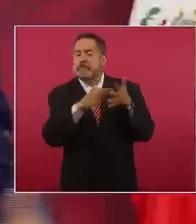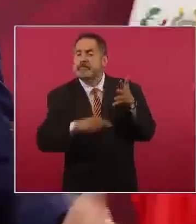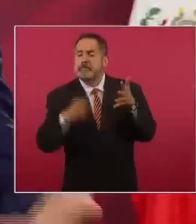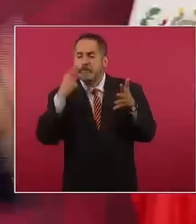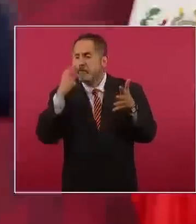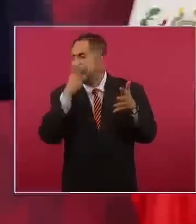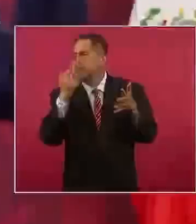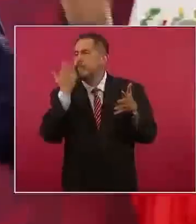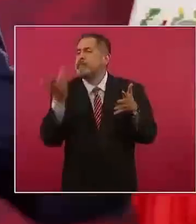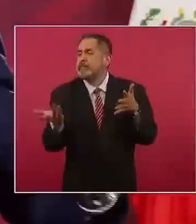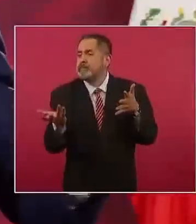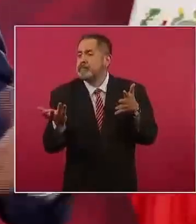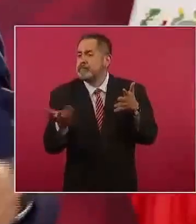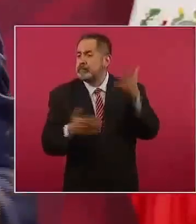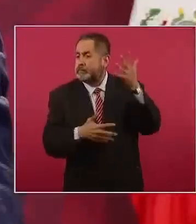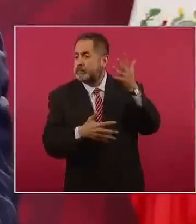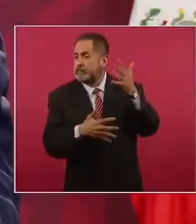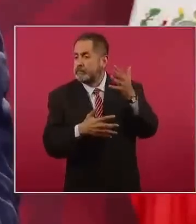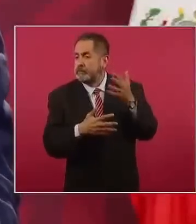y de esos 10